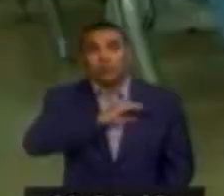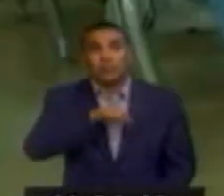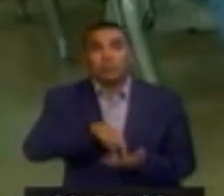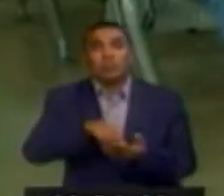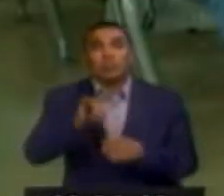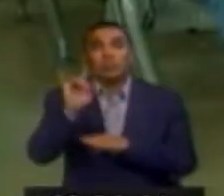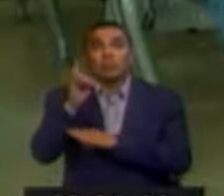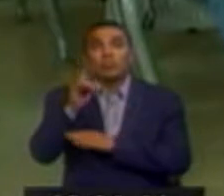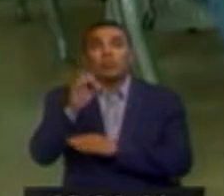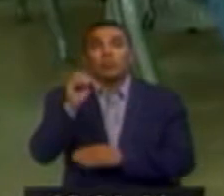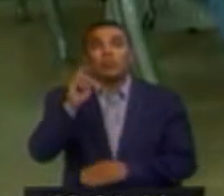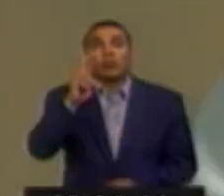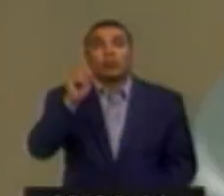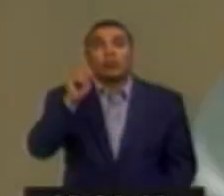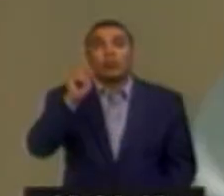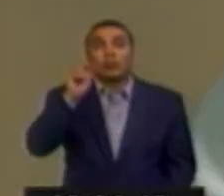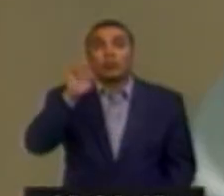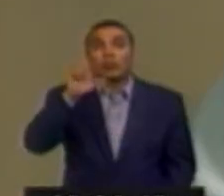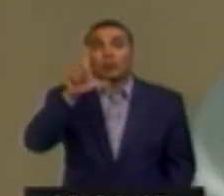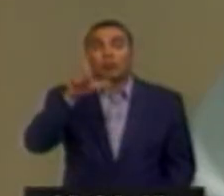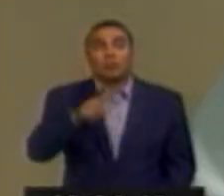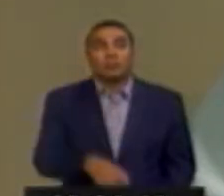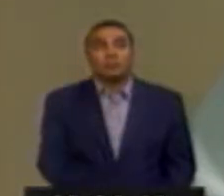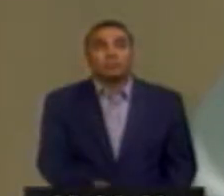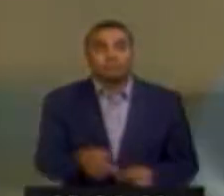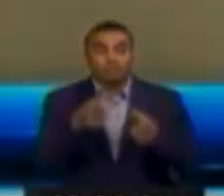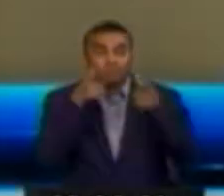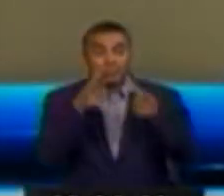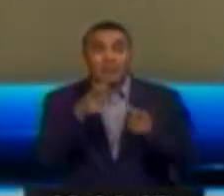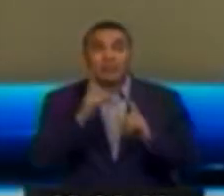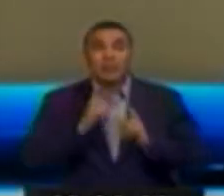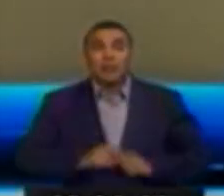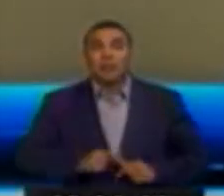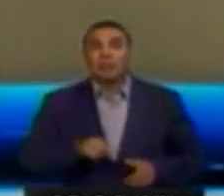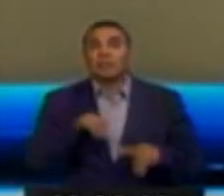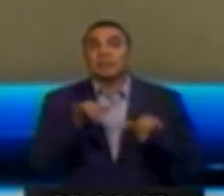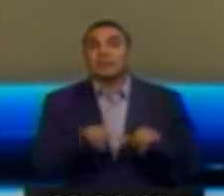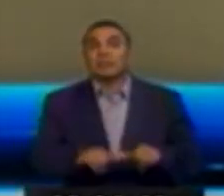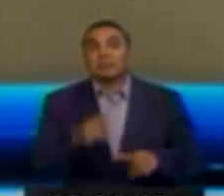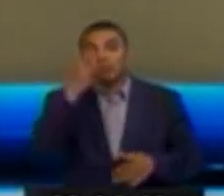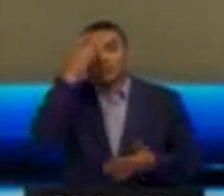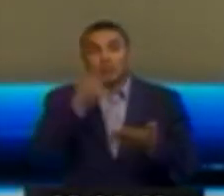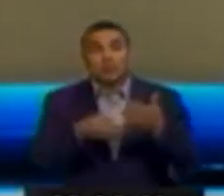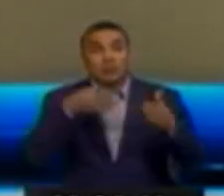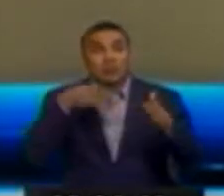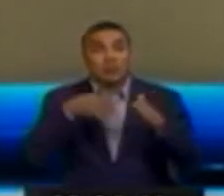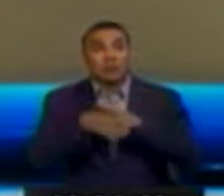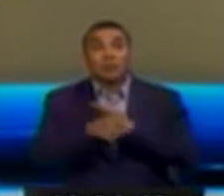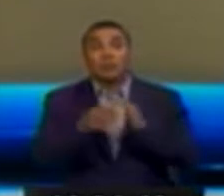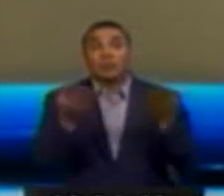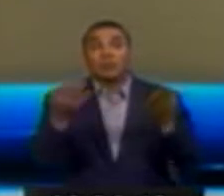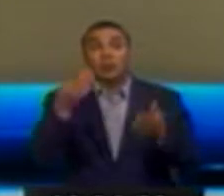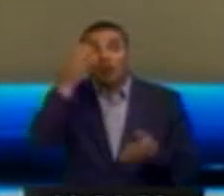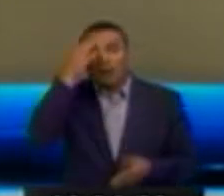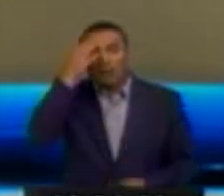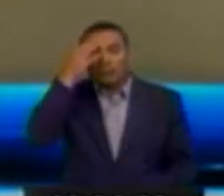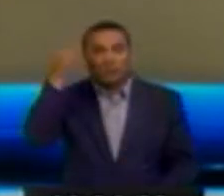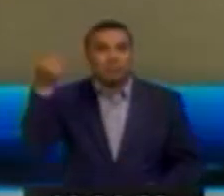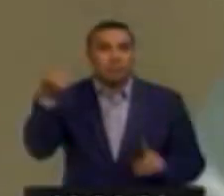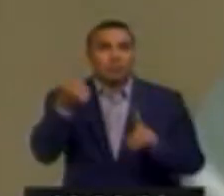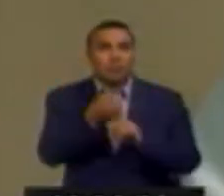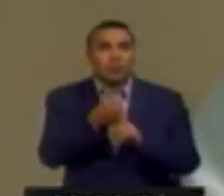Bolívar, coronel Marco Ponce. Es de observación, está hospitalizado porque ingresó con un traumatismo craneoencefálico